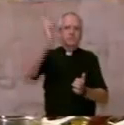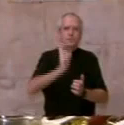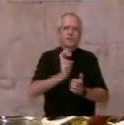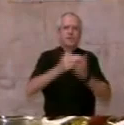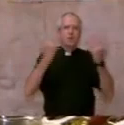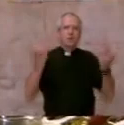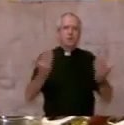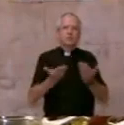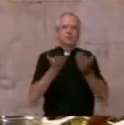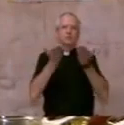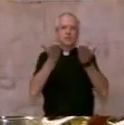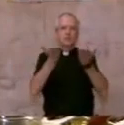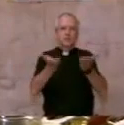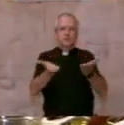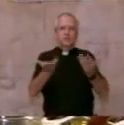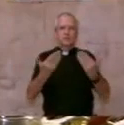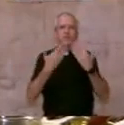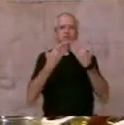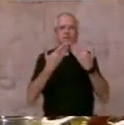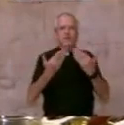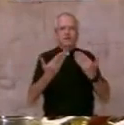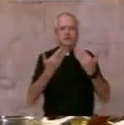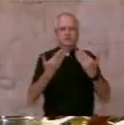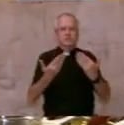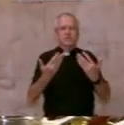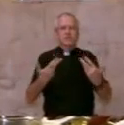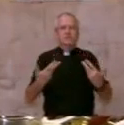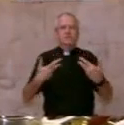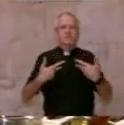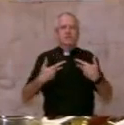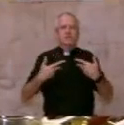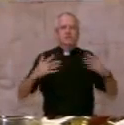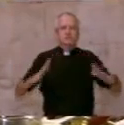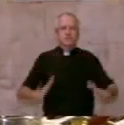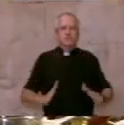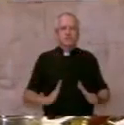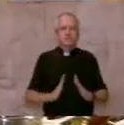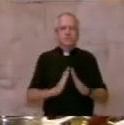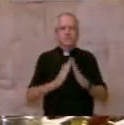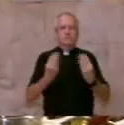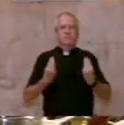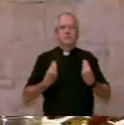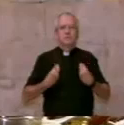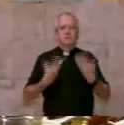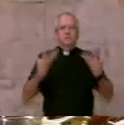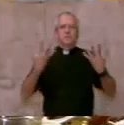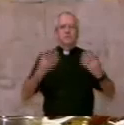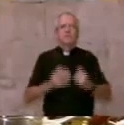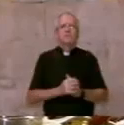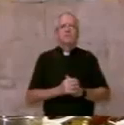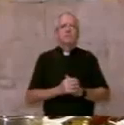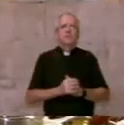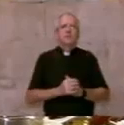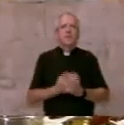esperamos su venida gloriosa, te ofrecemos en esta acción de gracias el sacrificio vivo y santo.